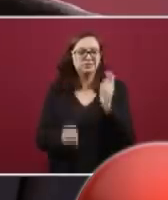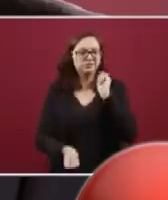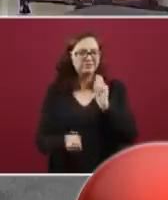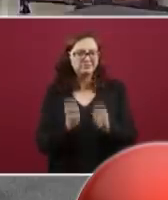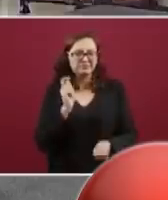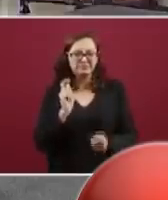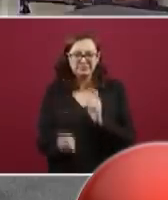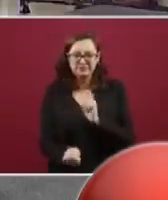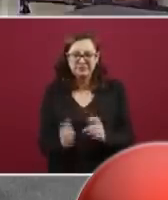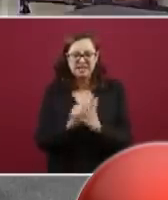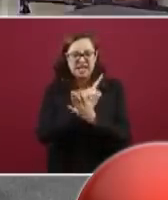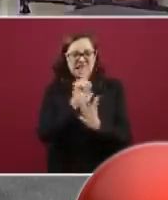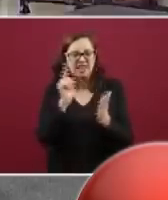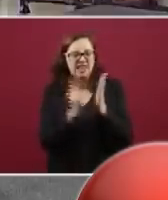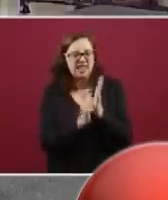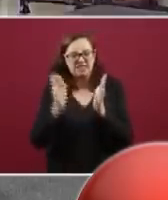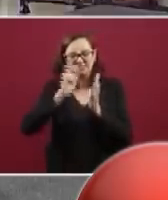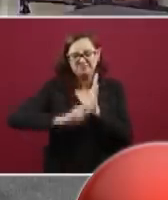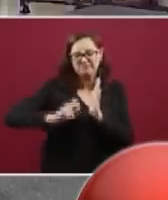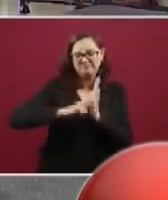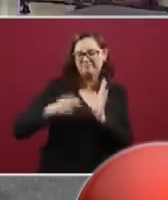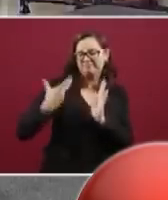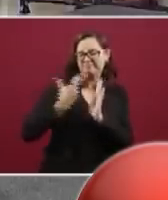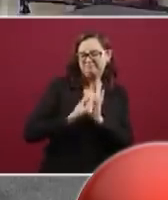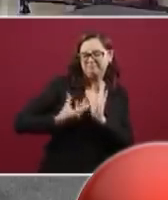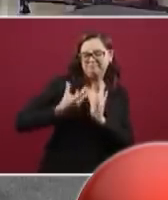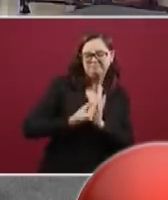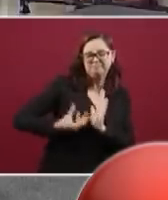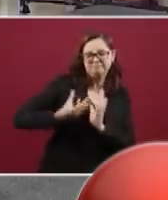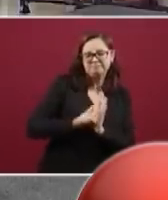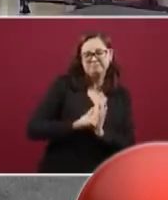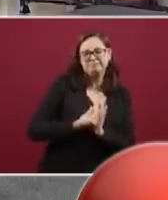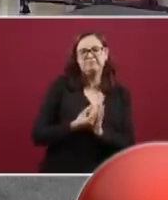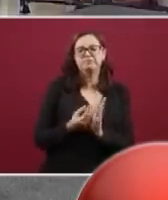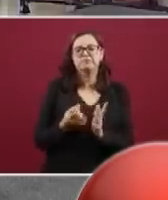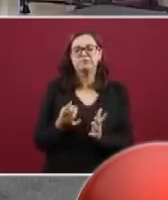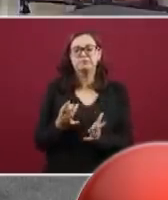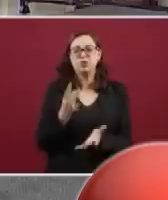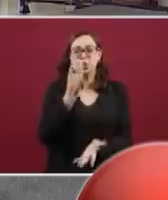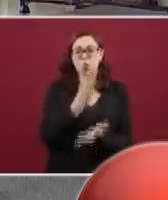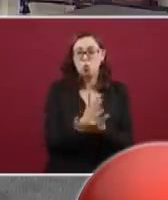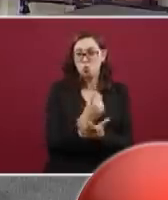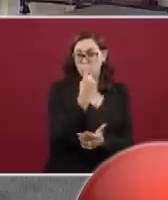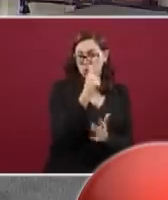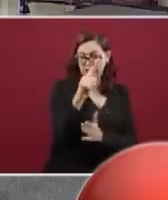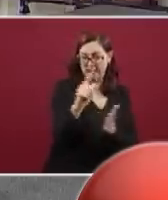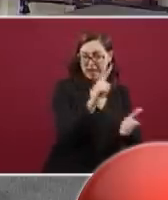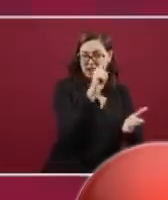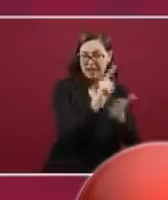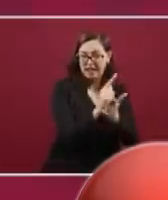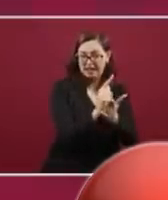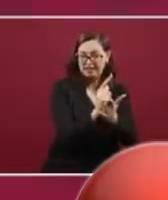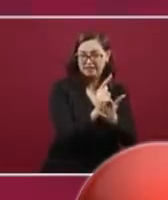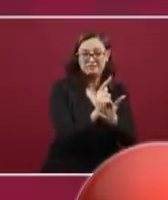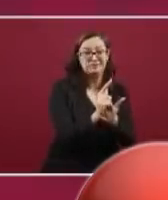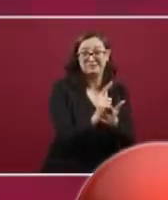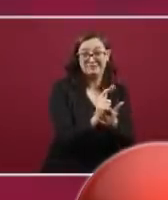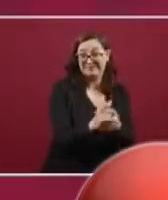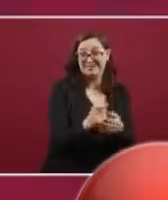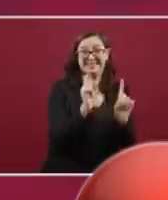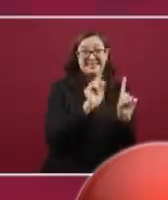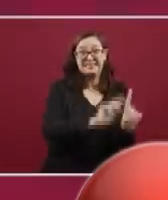estas reformas, porque no fue solo la reforma a una ley, se reformaron